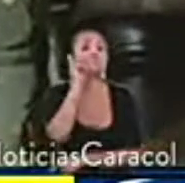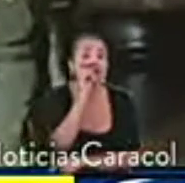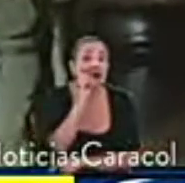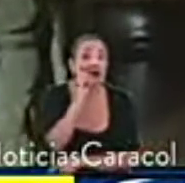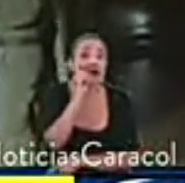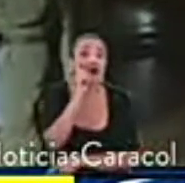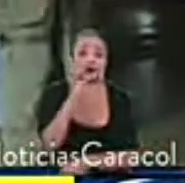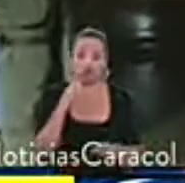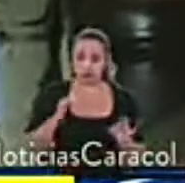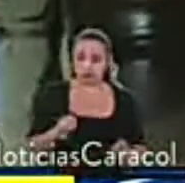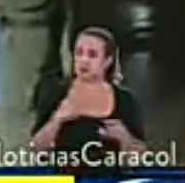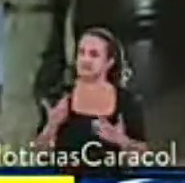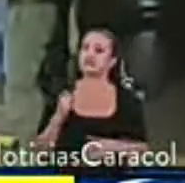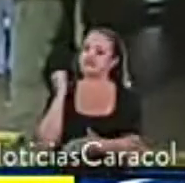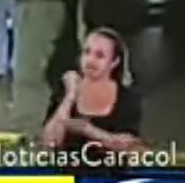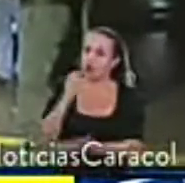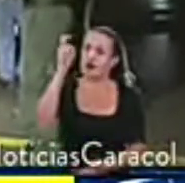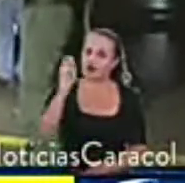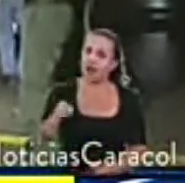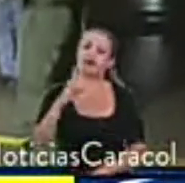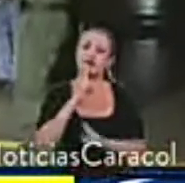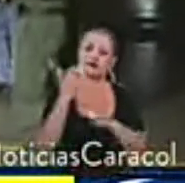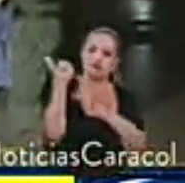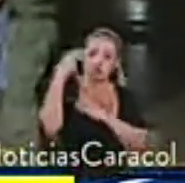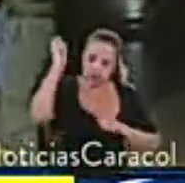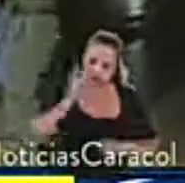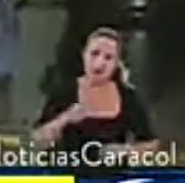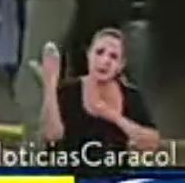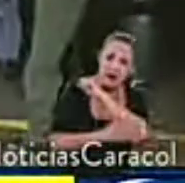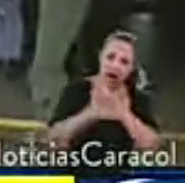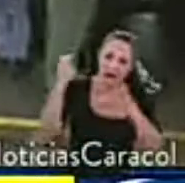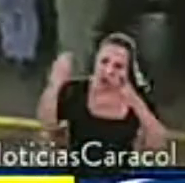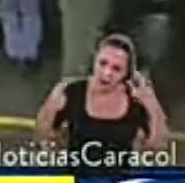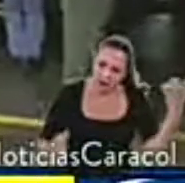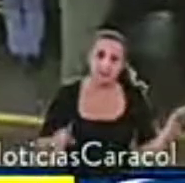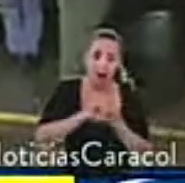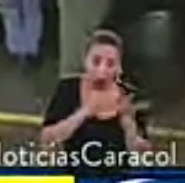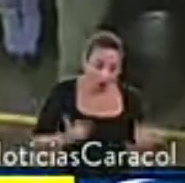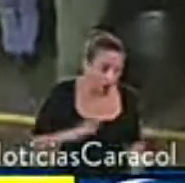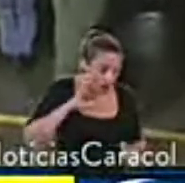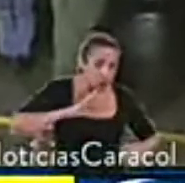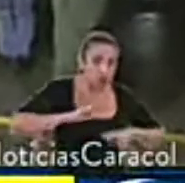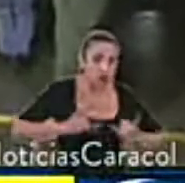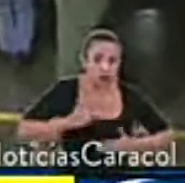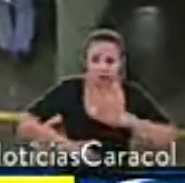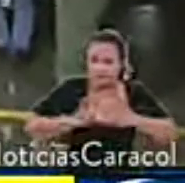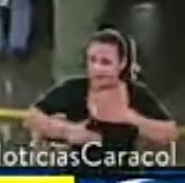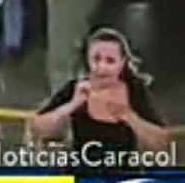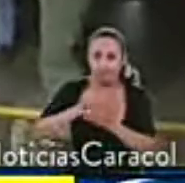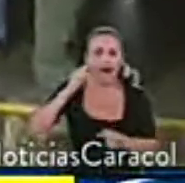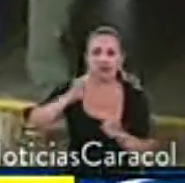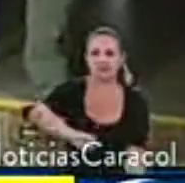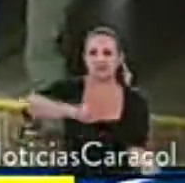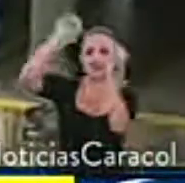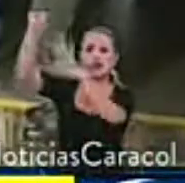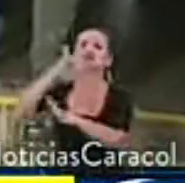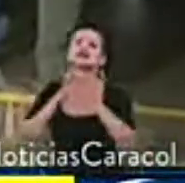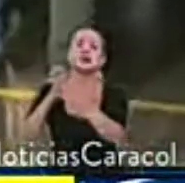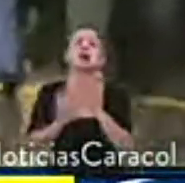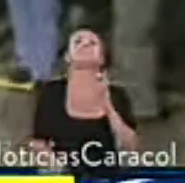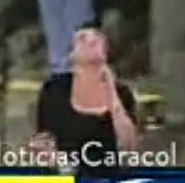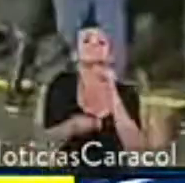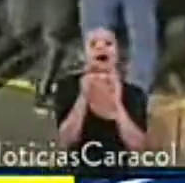delitos. En este caso estamos adelantando todos los trámites para su extradición a los Estados Unidos. Y te quiero comentar algo adicional. Alias Otoniel